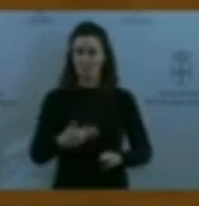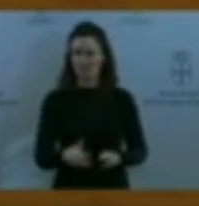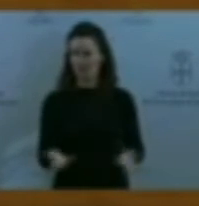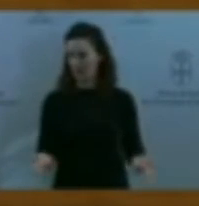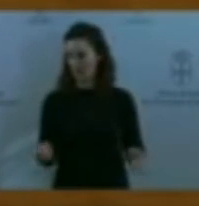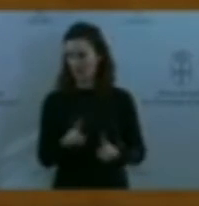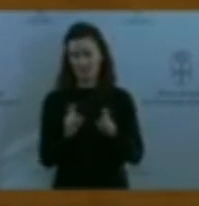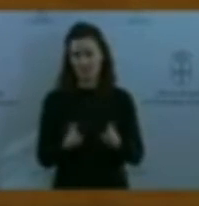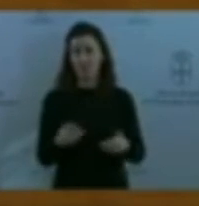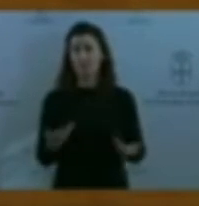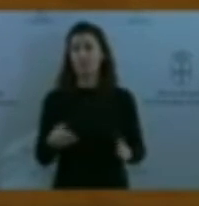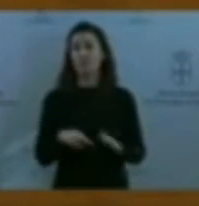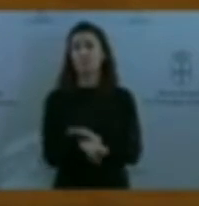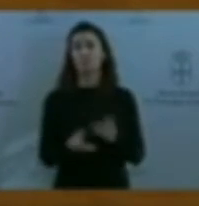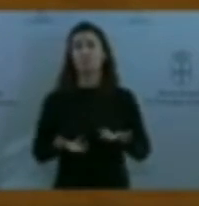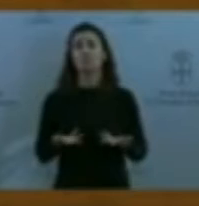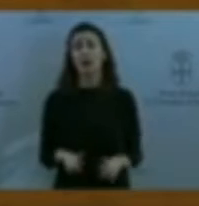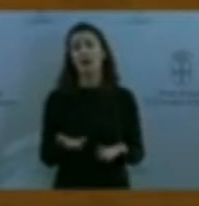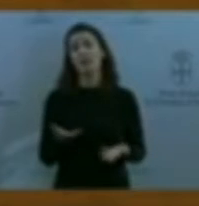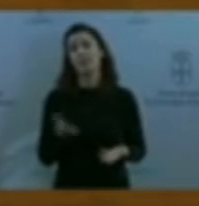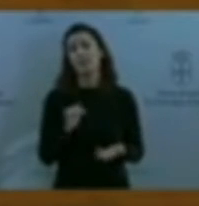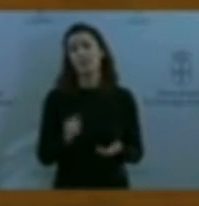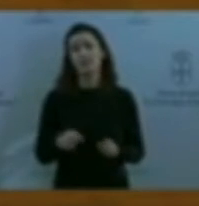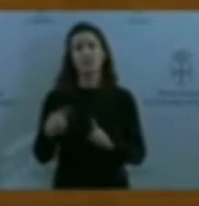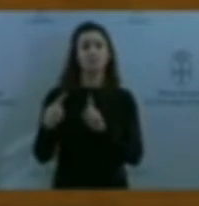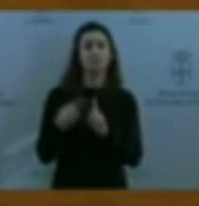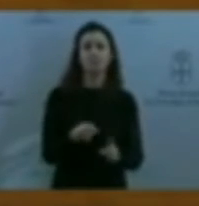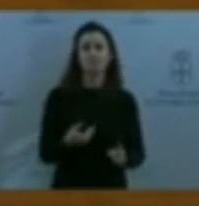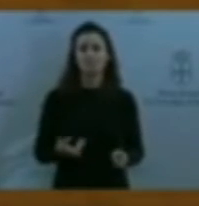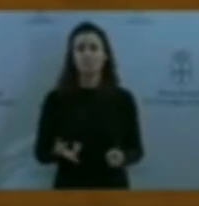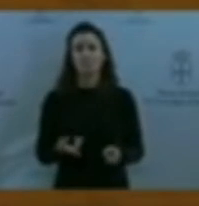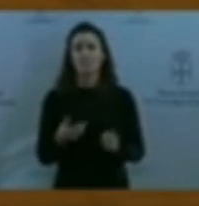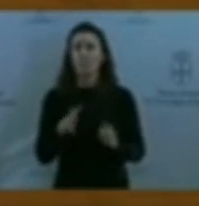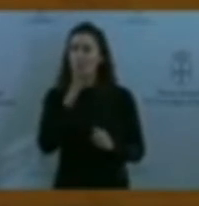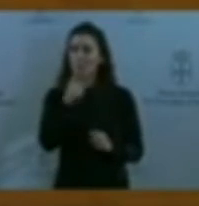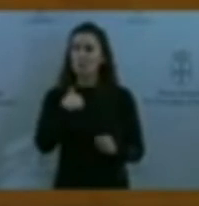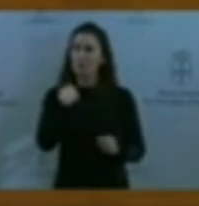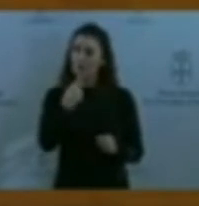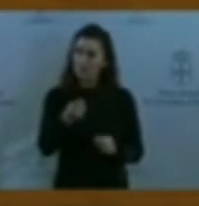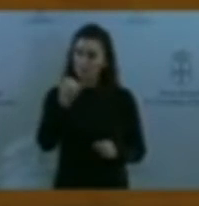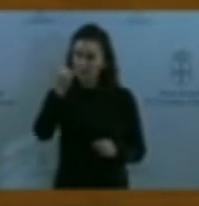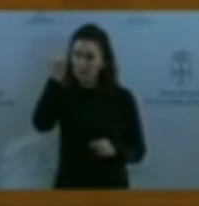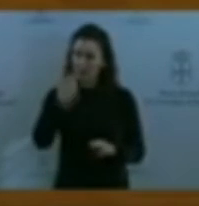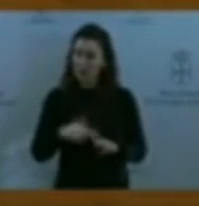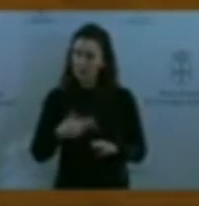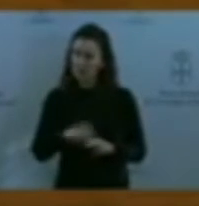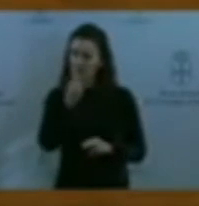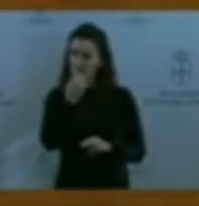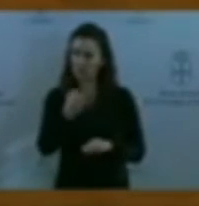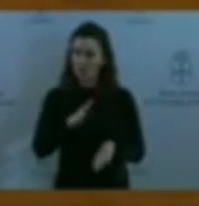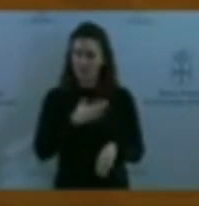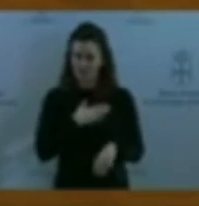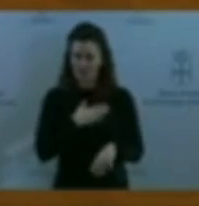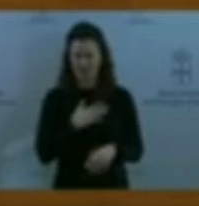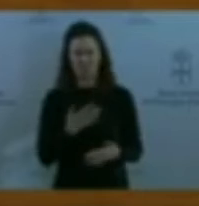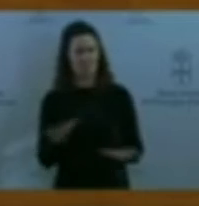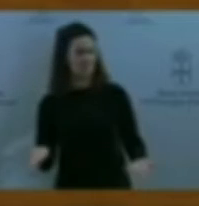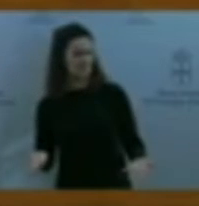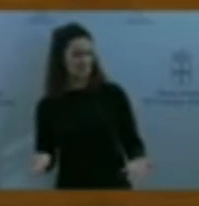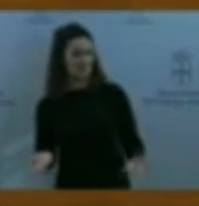que ser dedicados a esto, porque lo digo yo, porque ideológicamente me conviene, cuando efectivamente esta ideología